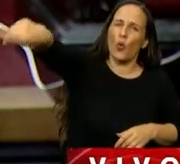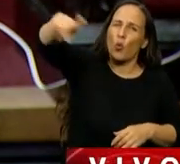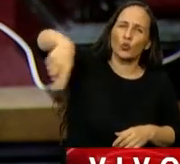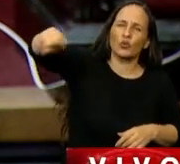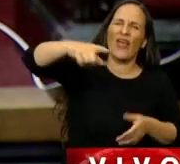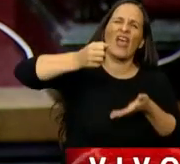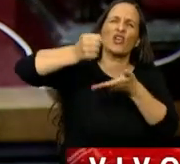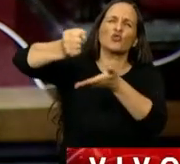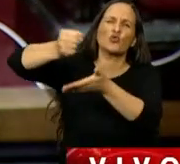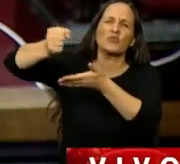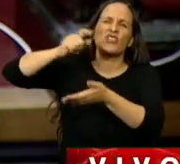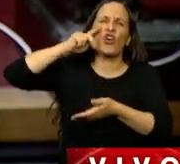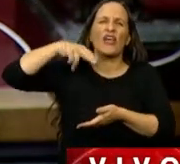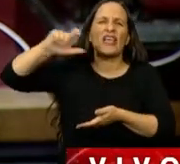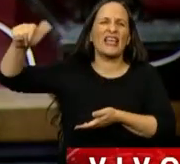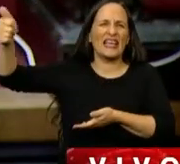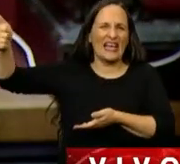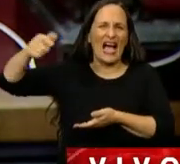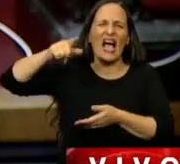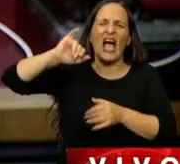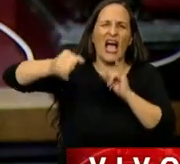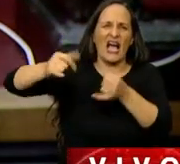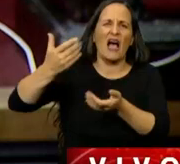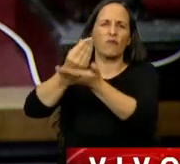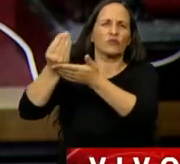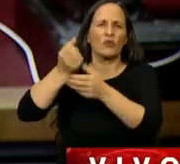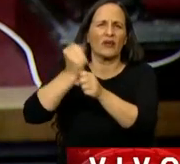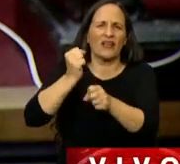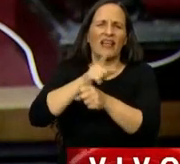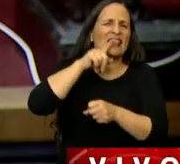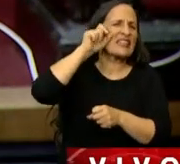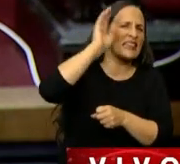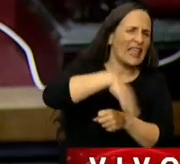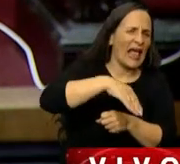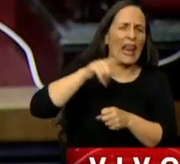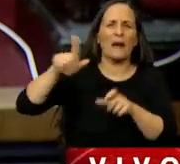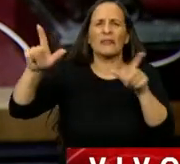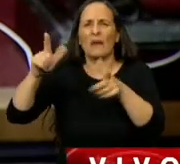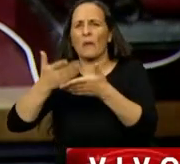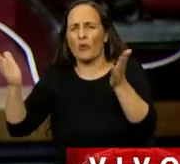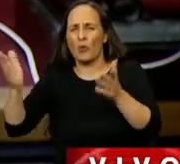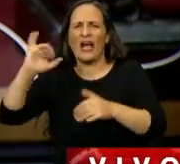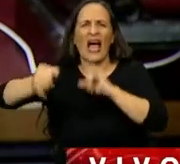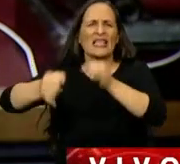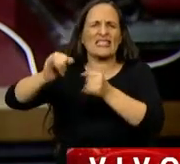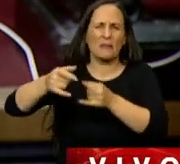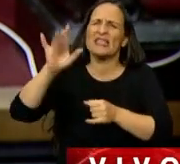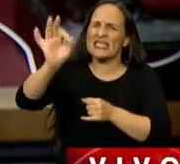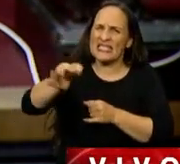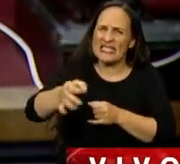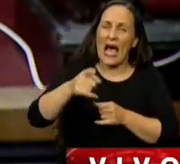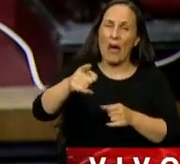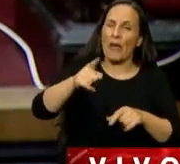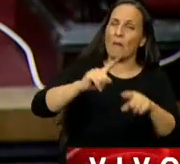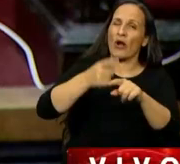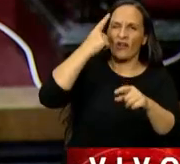todos ustedes que agarran los subsidios del Inca, que agarran los puestos de trabajo en Telam y en la televisión pública, sabiendo que hay persecución